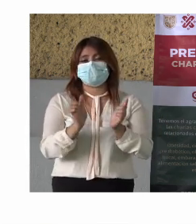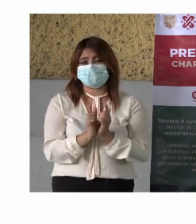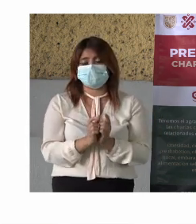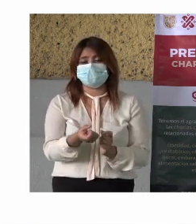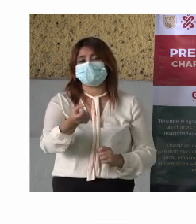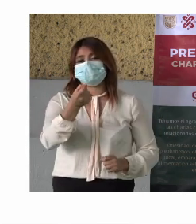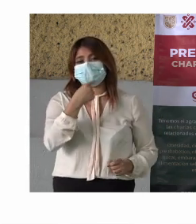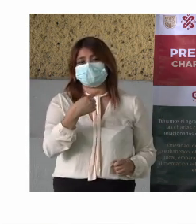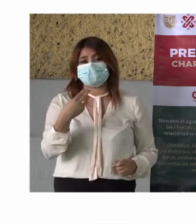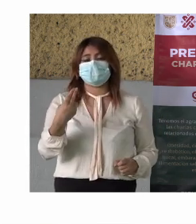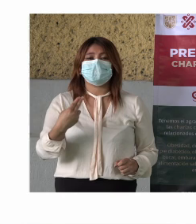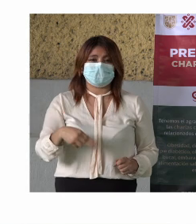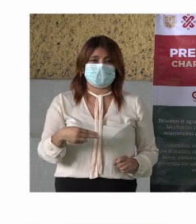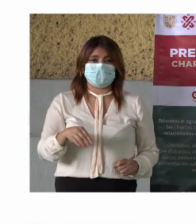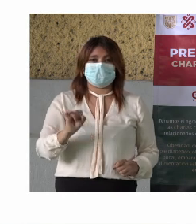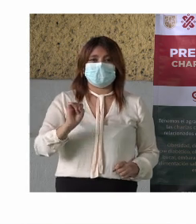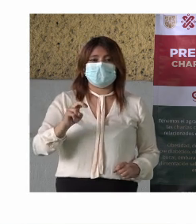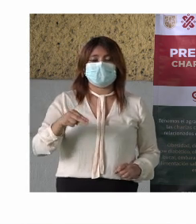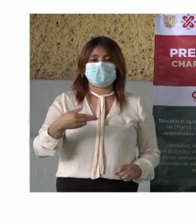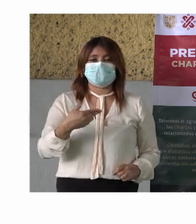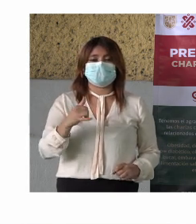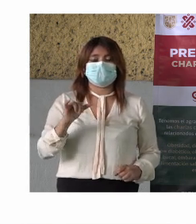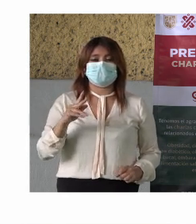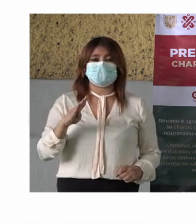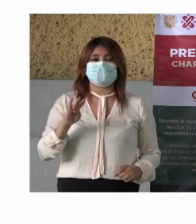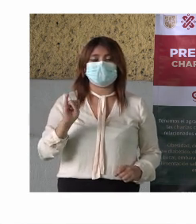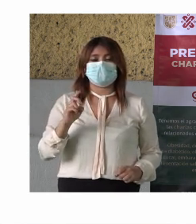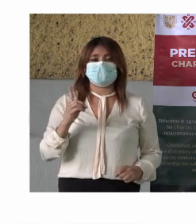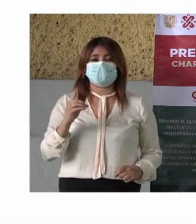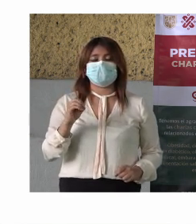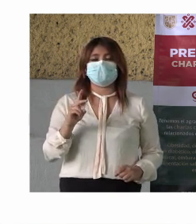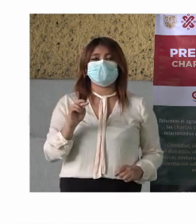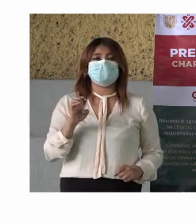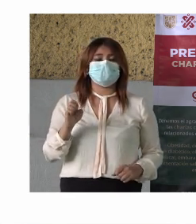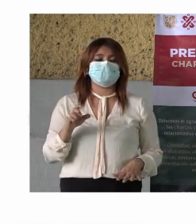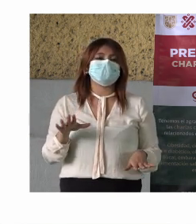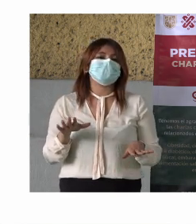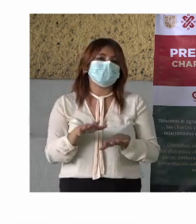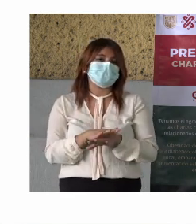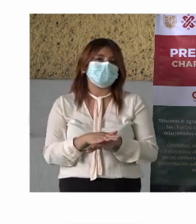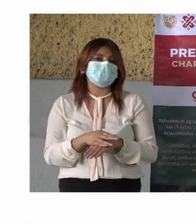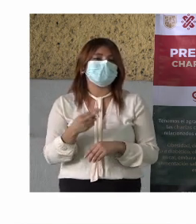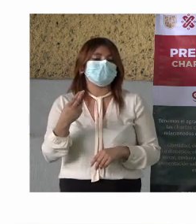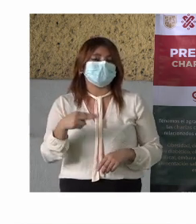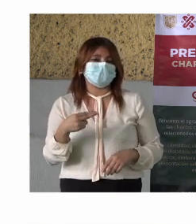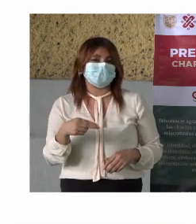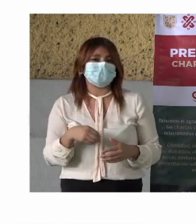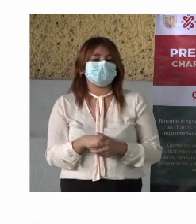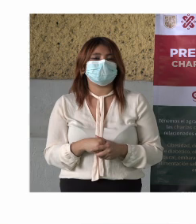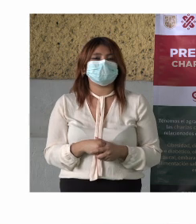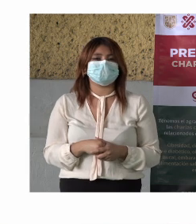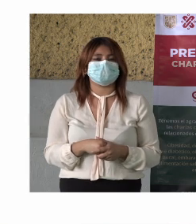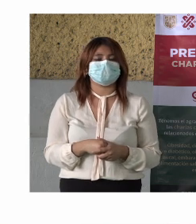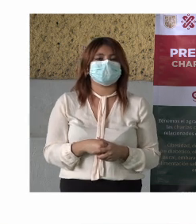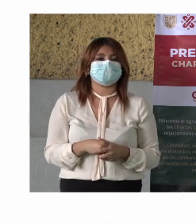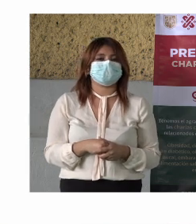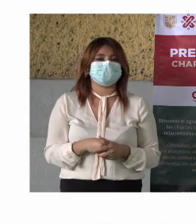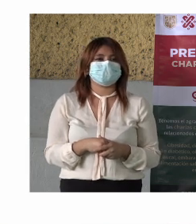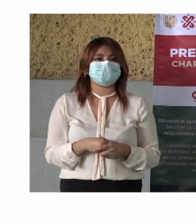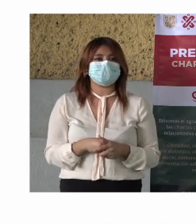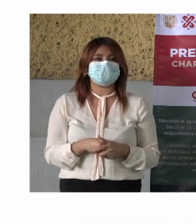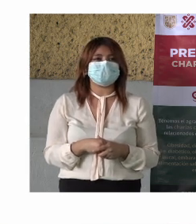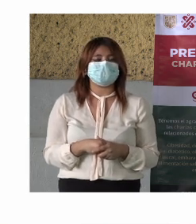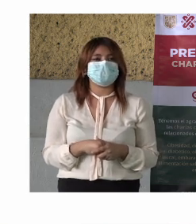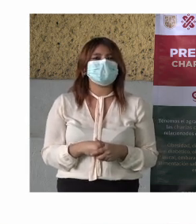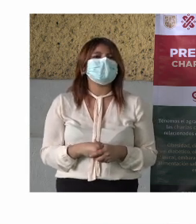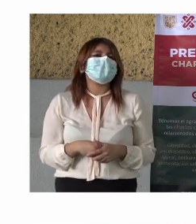son los inhibidores de la DPP4, como sería vildagliptina, linagliptina, sitagliptina,